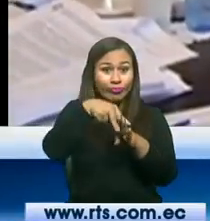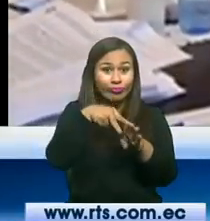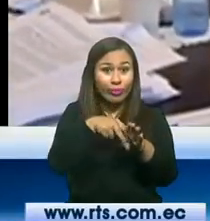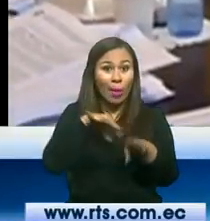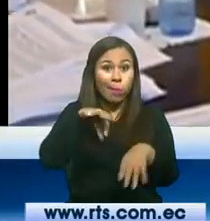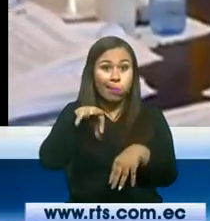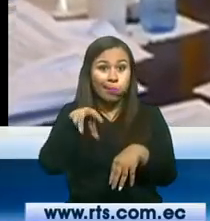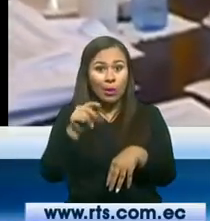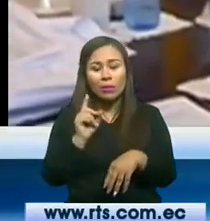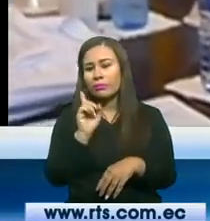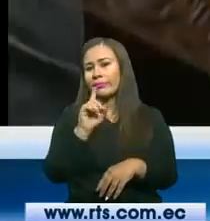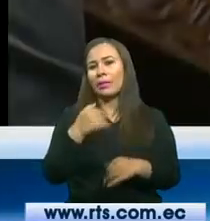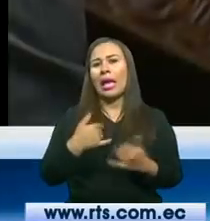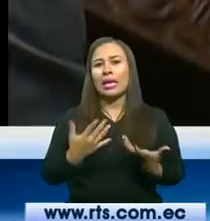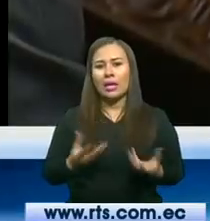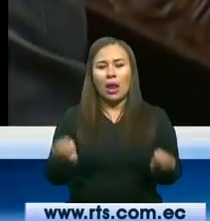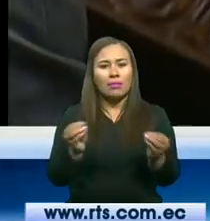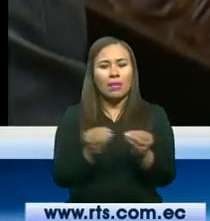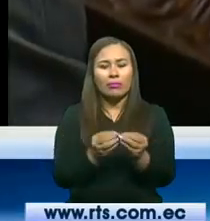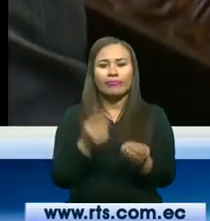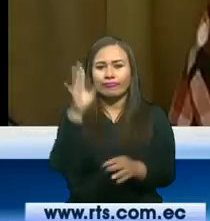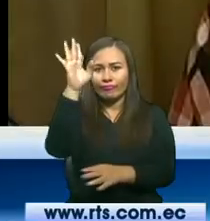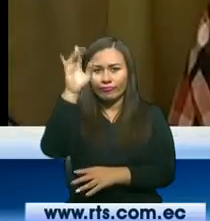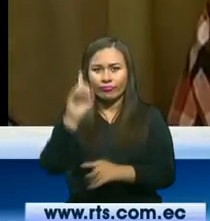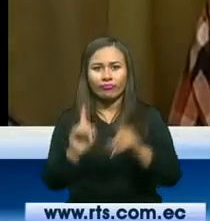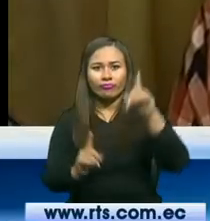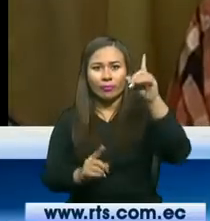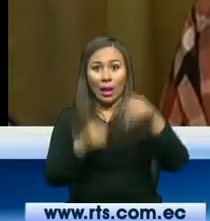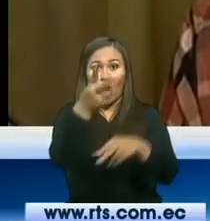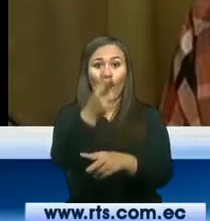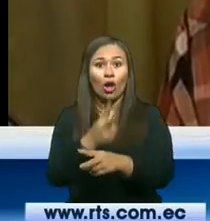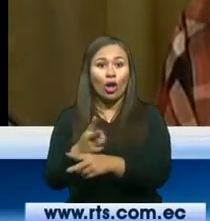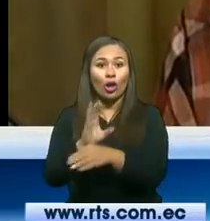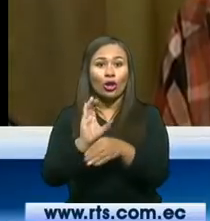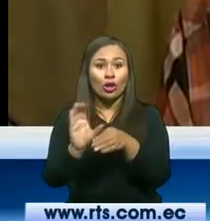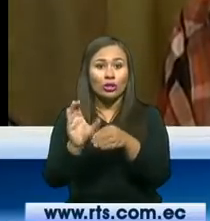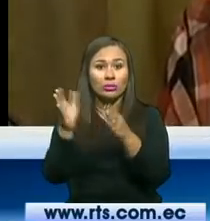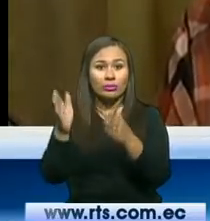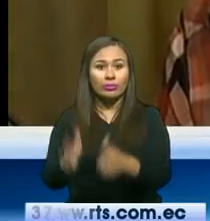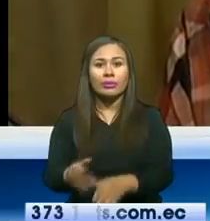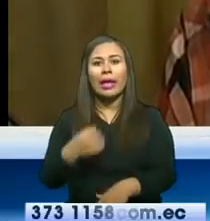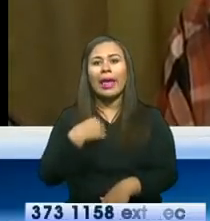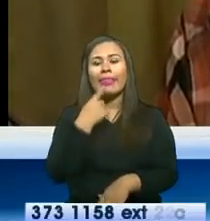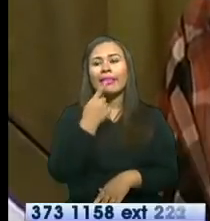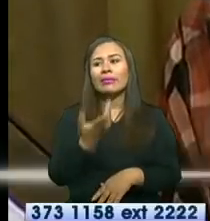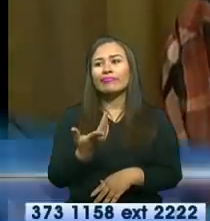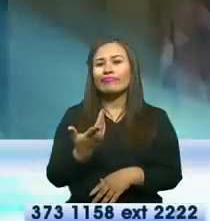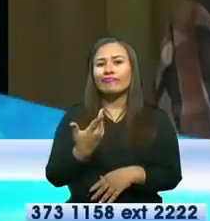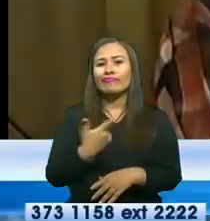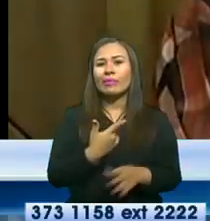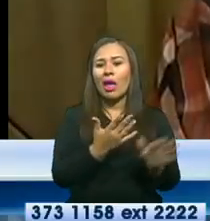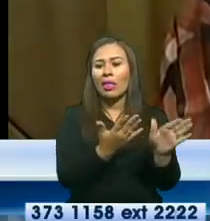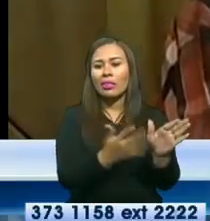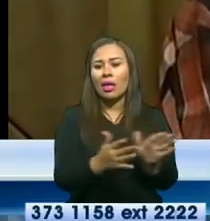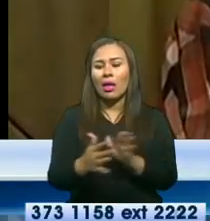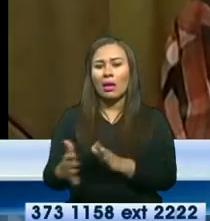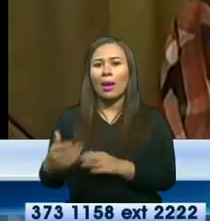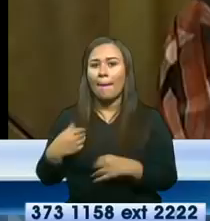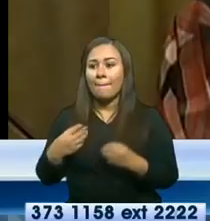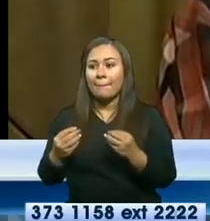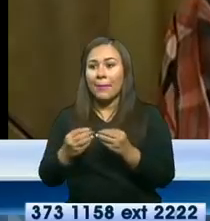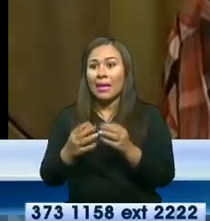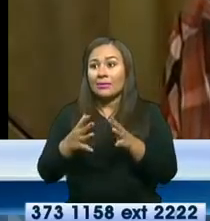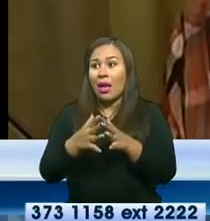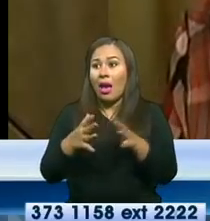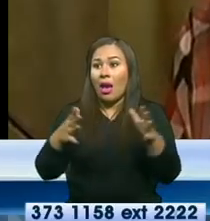pidieron la palabra para acotar algo a este tema. Yo creo que hay cosas que si se las hace a medias, mejor es ir a lo macro y